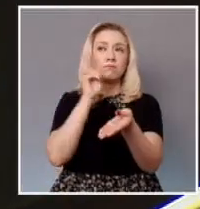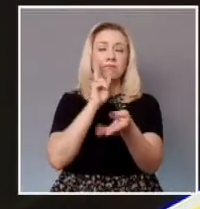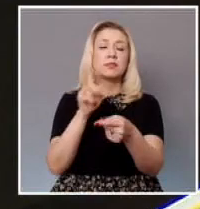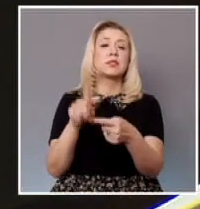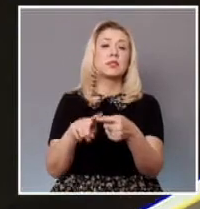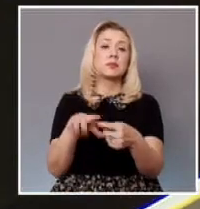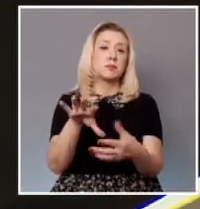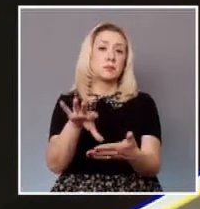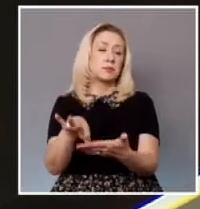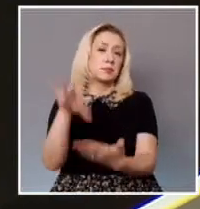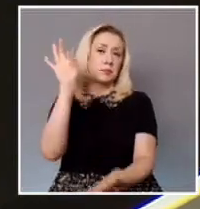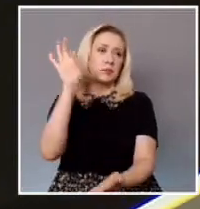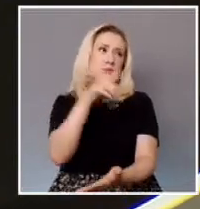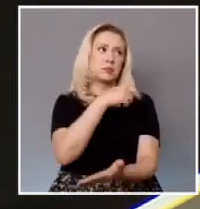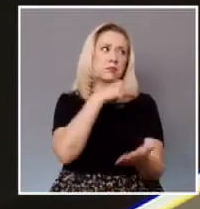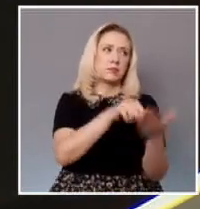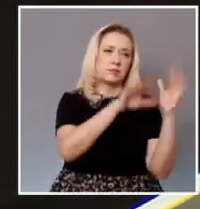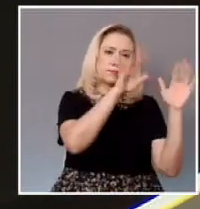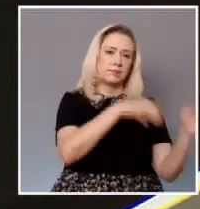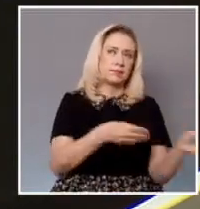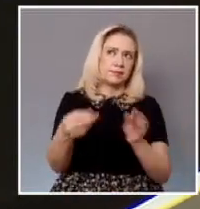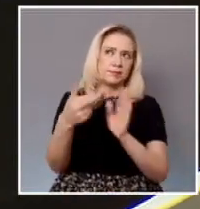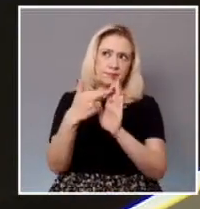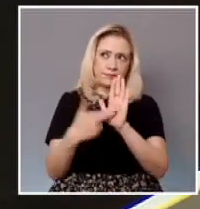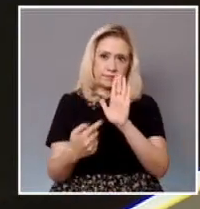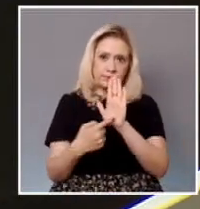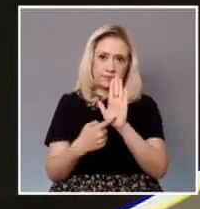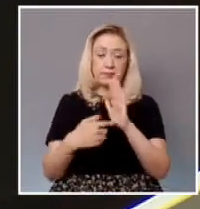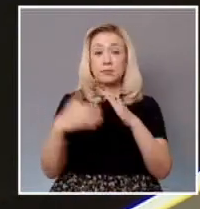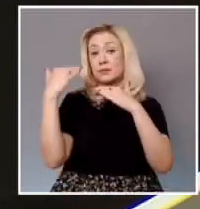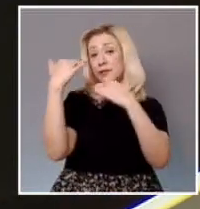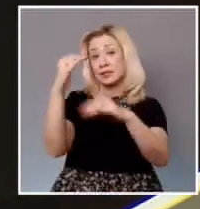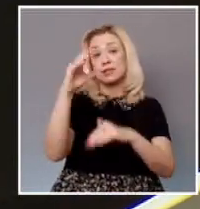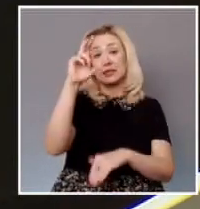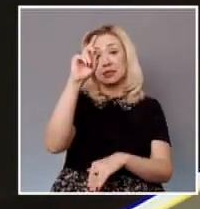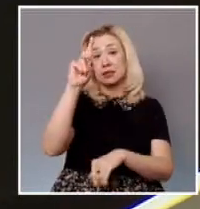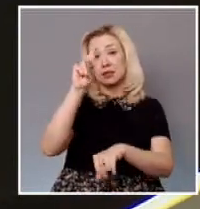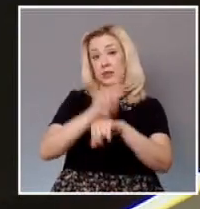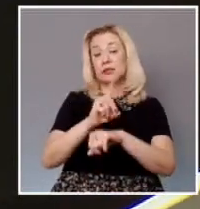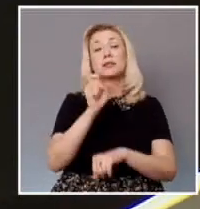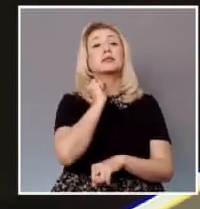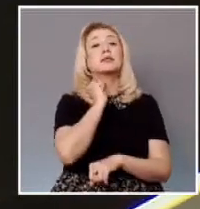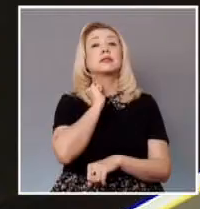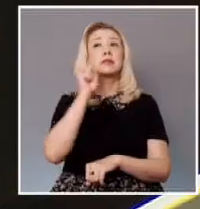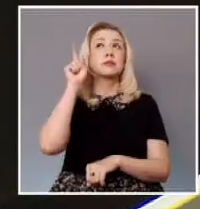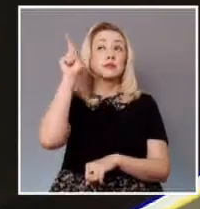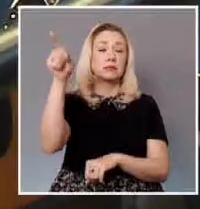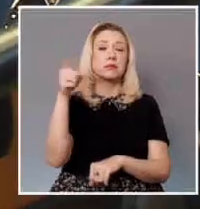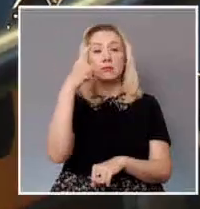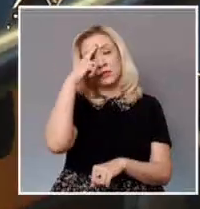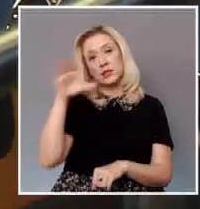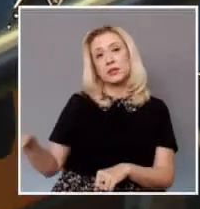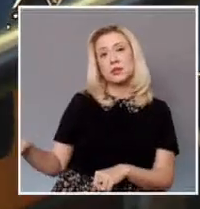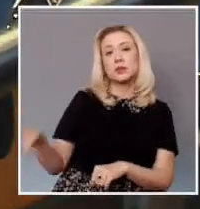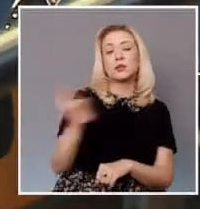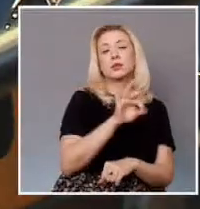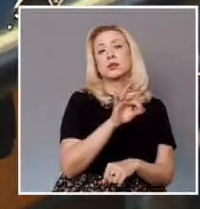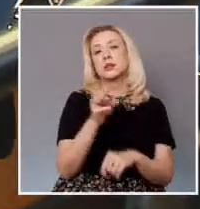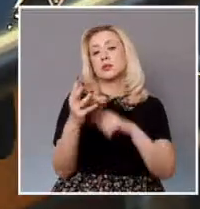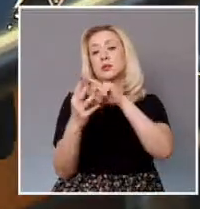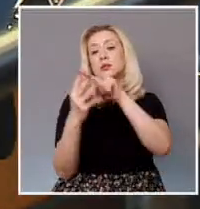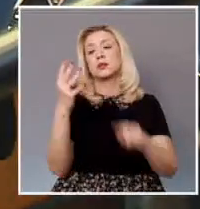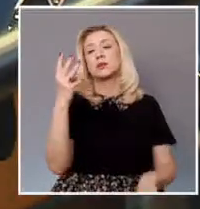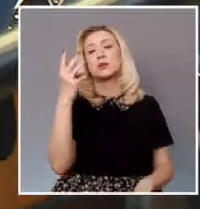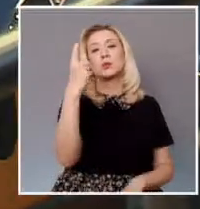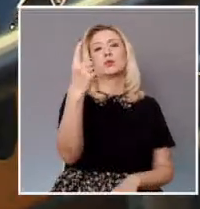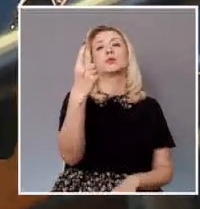de Senadores tiene un plazo improrrogable de 30 días para designar de entre las propuestas presentadas a la persona que deba